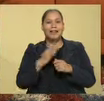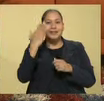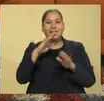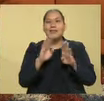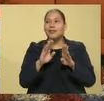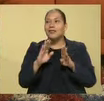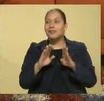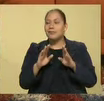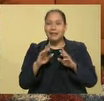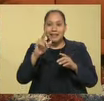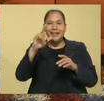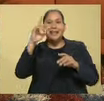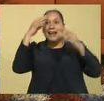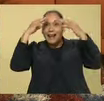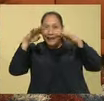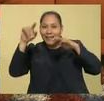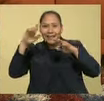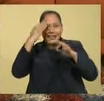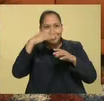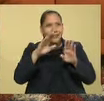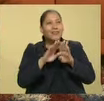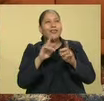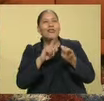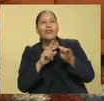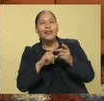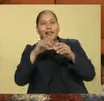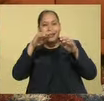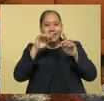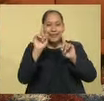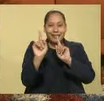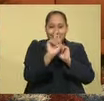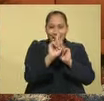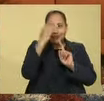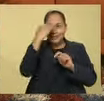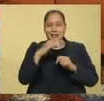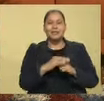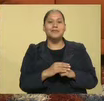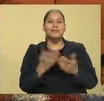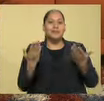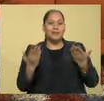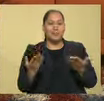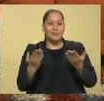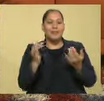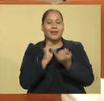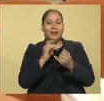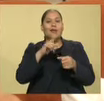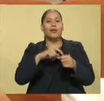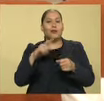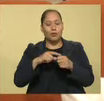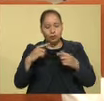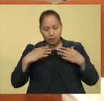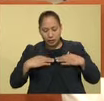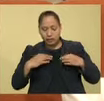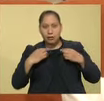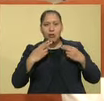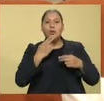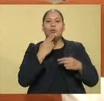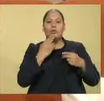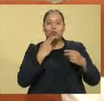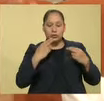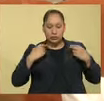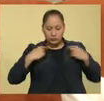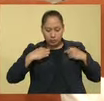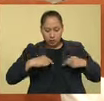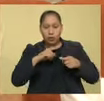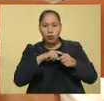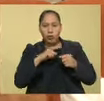la selfie. Entonces, ya sabes dónde ponerte. Exactamente. Y bueno, entonces los colores son importantes. También como que los